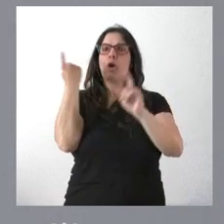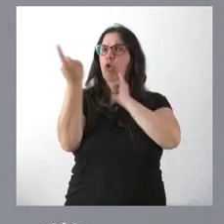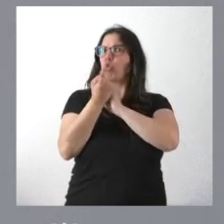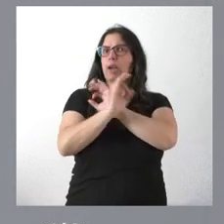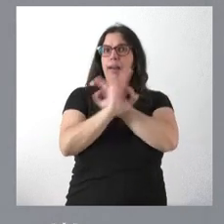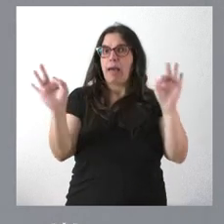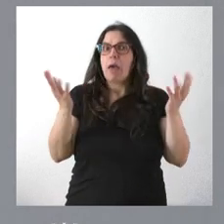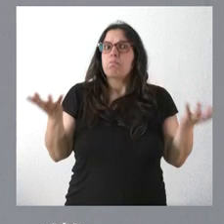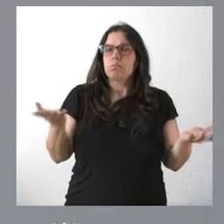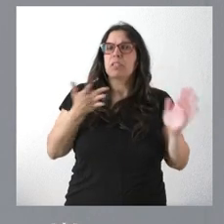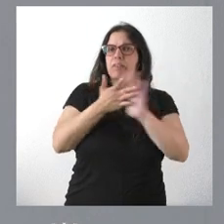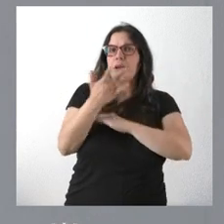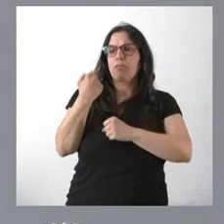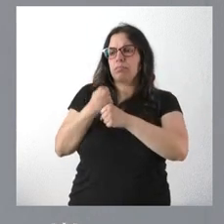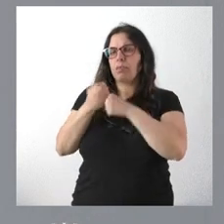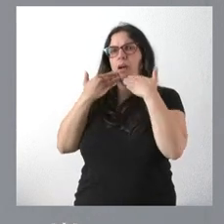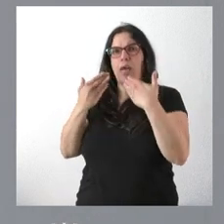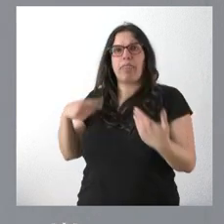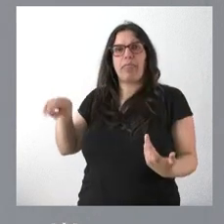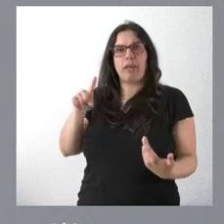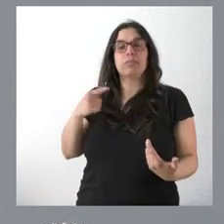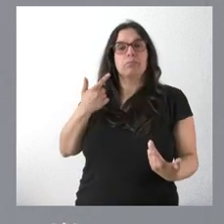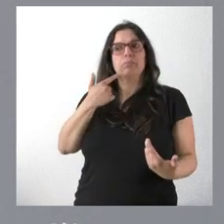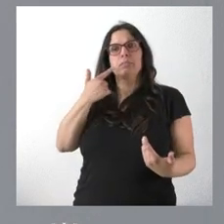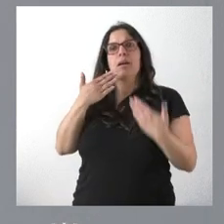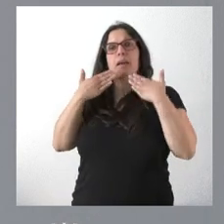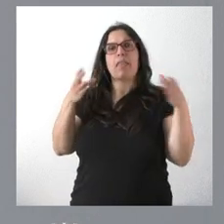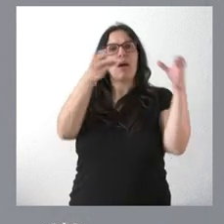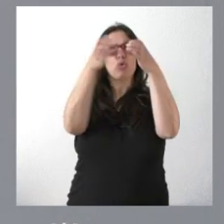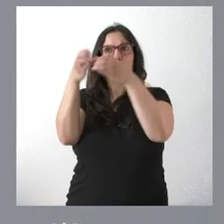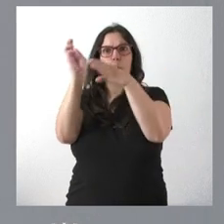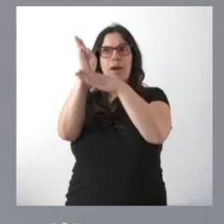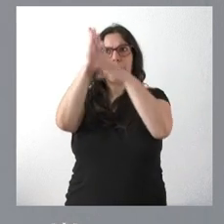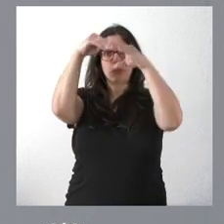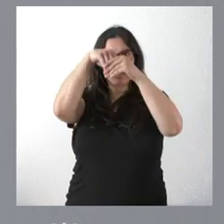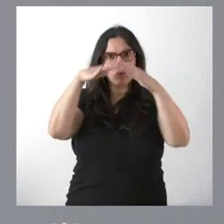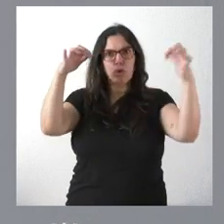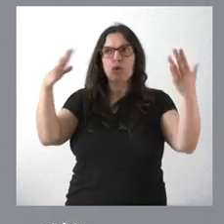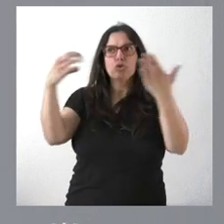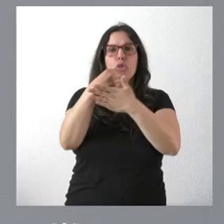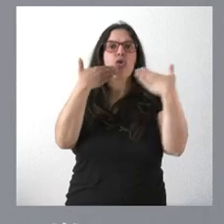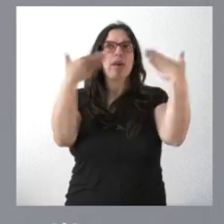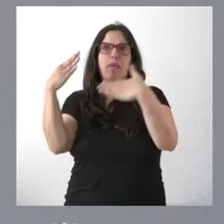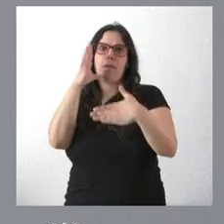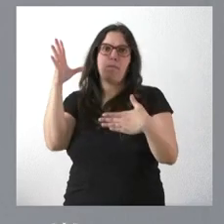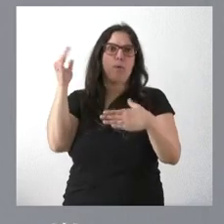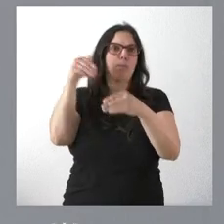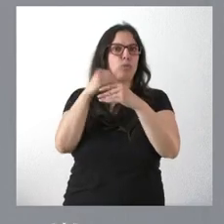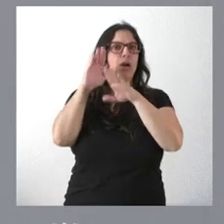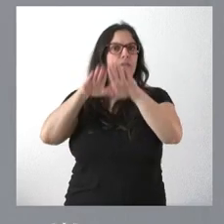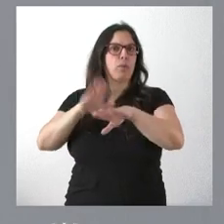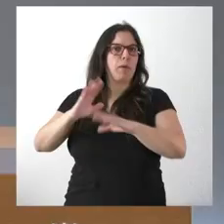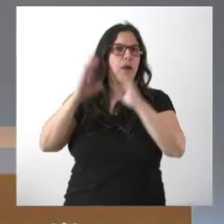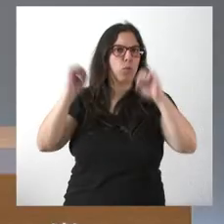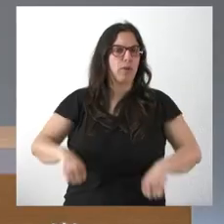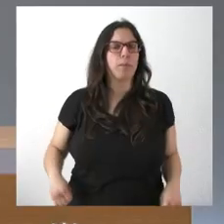también esta tarea. Yo desde aquí quiero agradecer a todos los grupos parlamentarios que hicieron posible este acuerdo en las Cortes de Castilla y León.